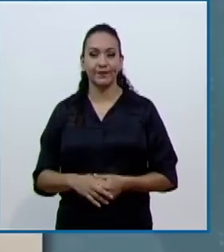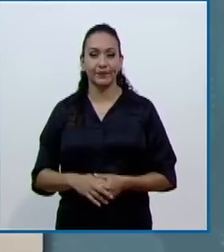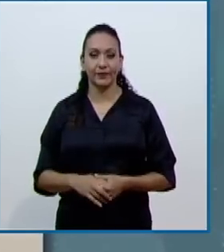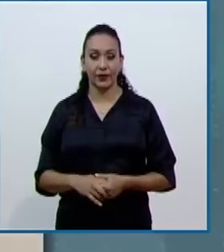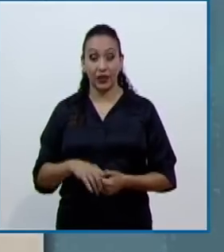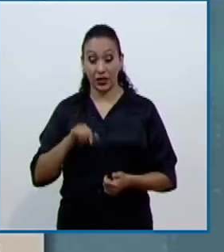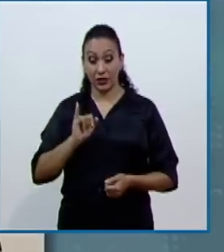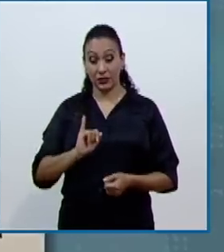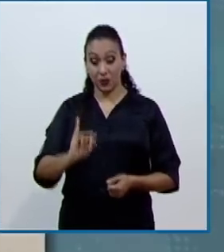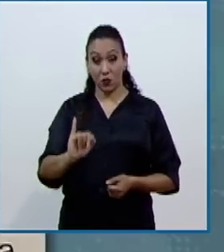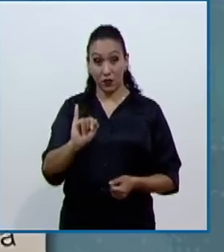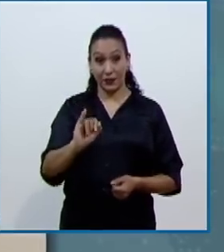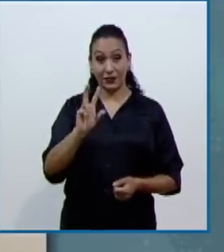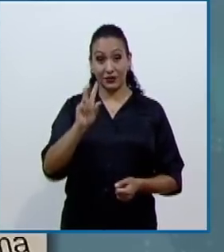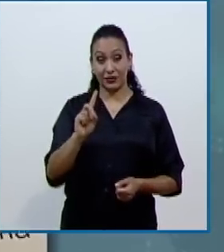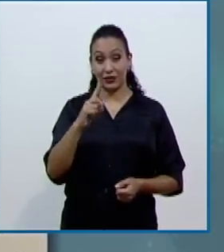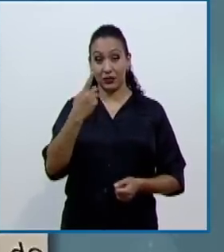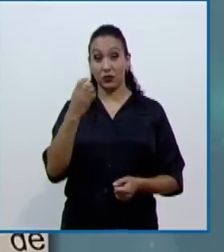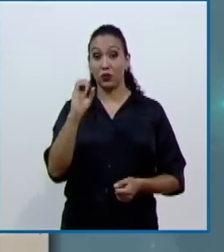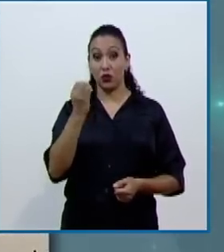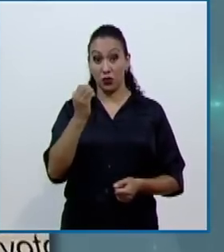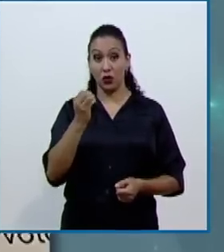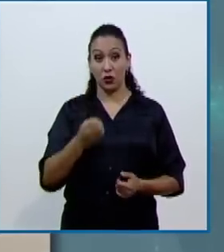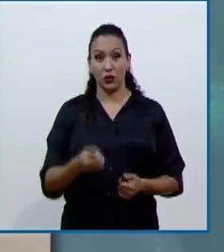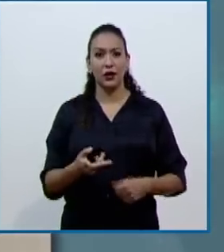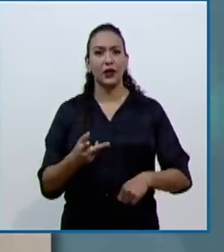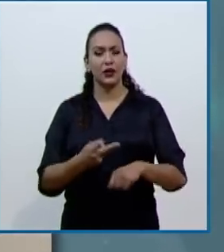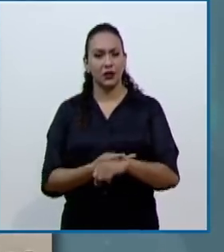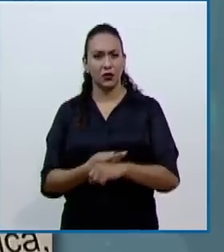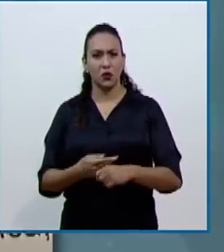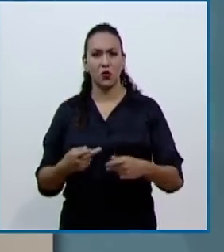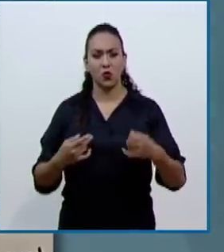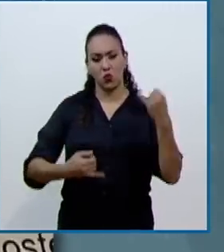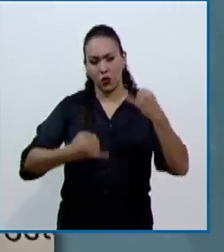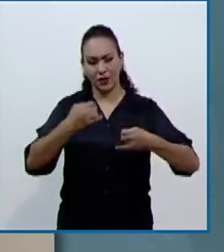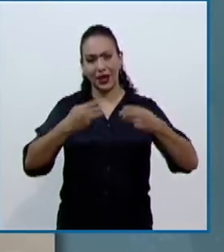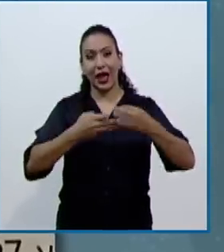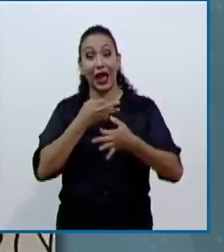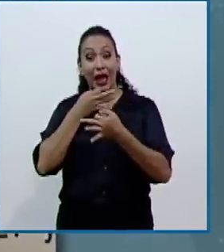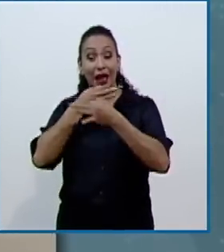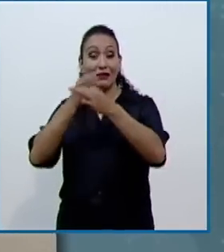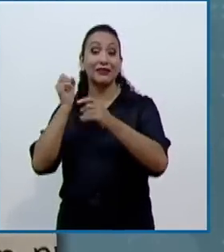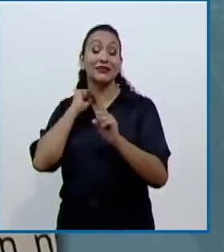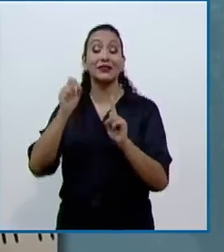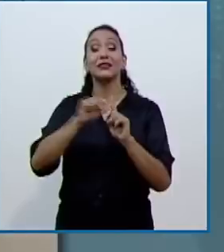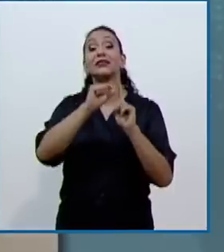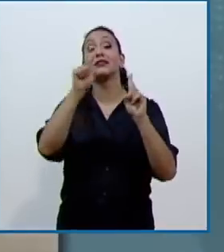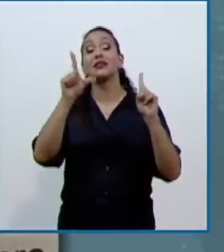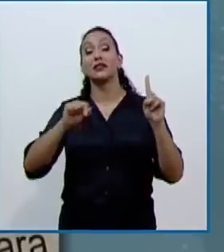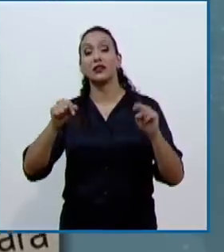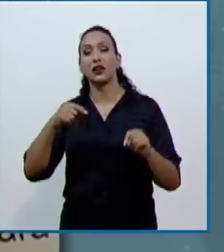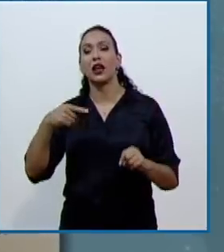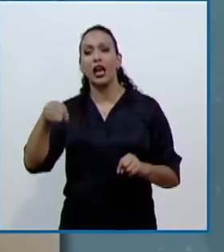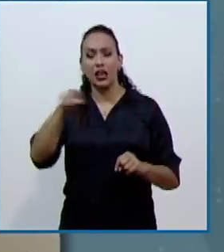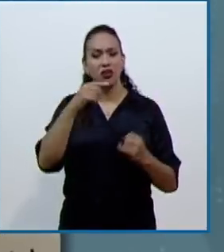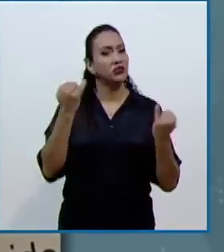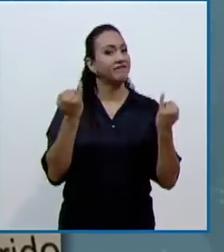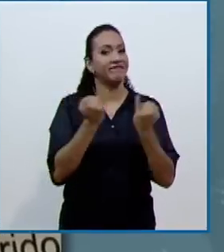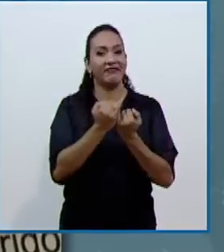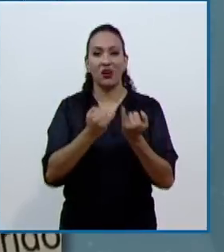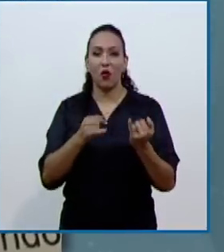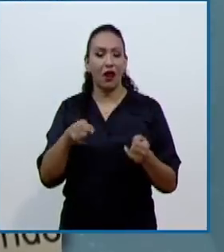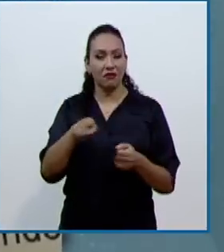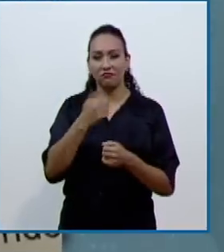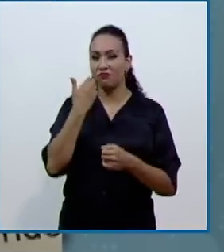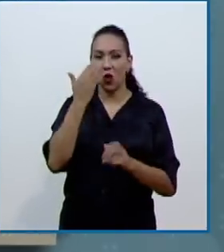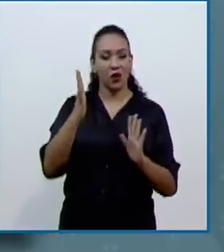jueves 31 de octubre, un grupo de personas juzgadoras anunciarán en el Senado de la República su decisión de no participar en el